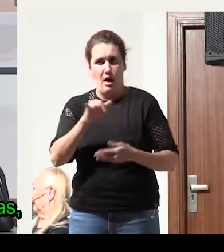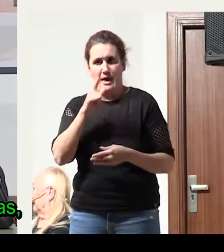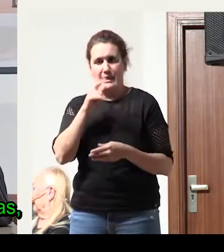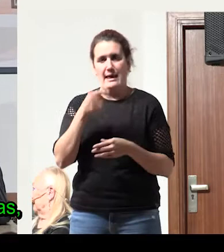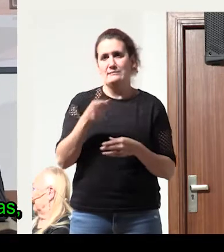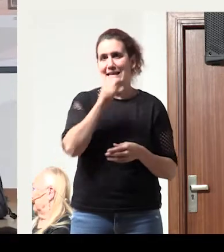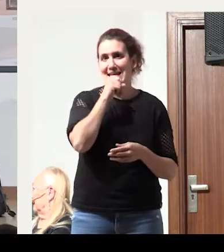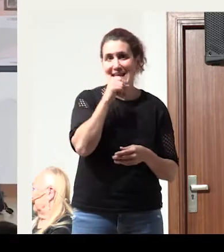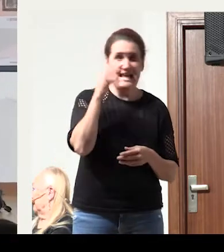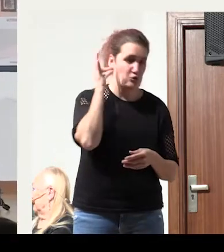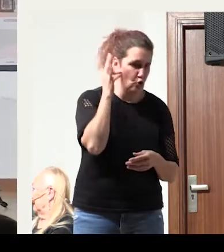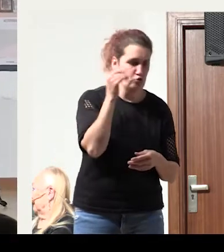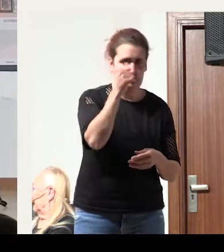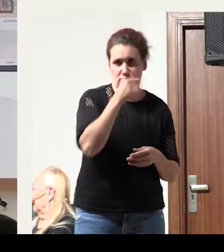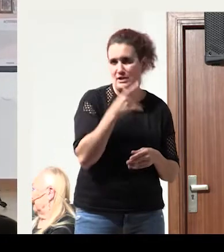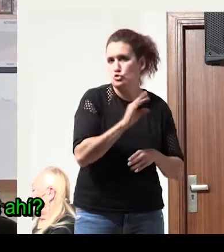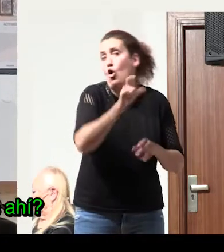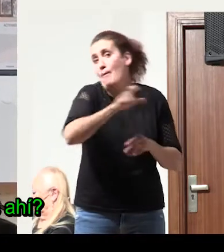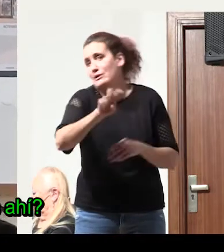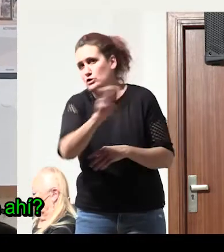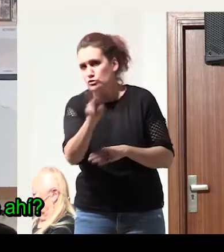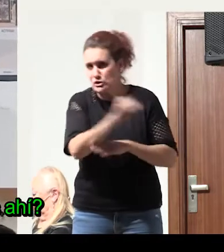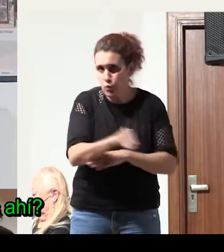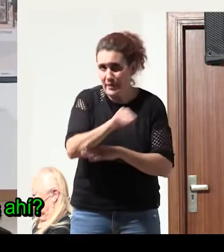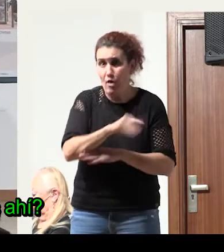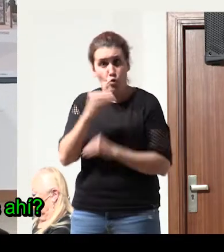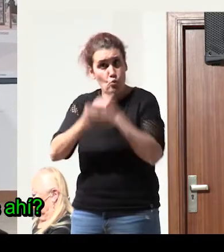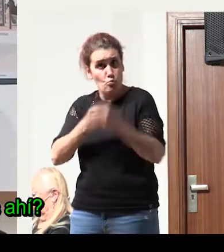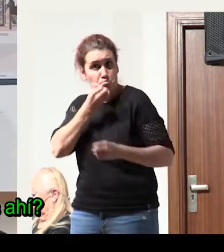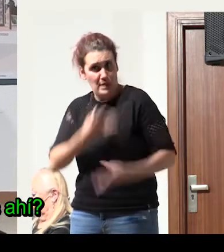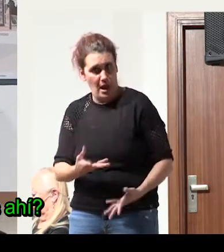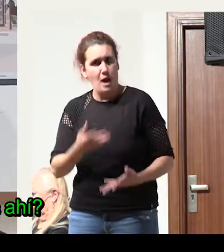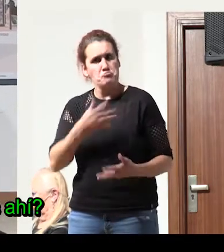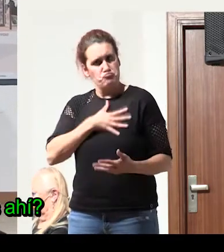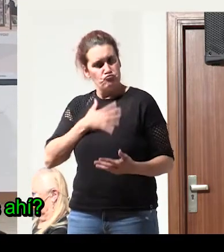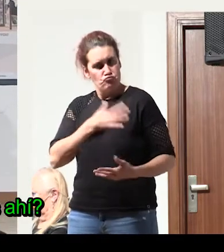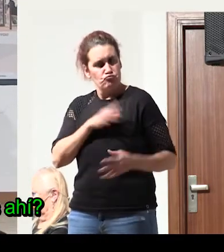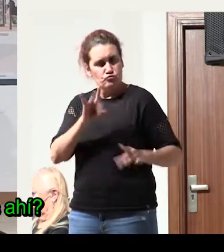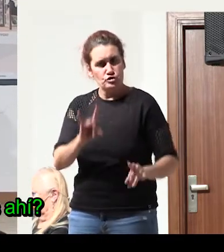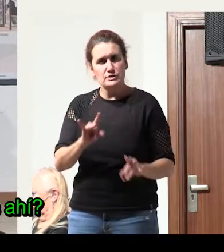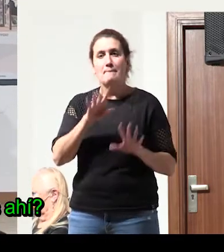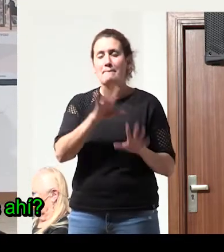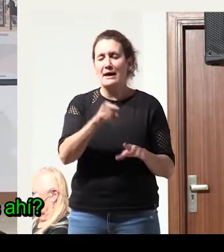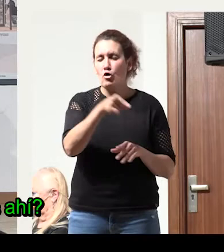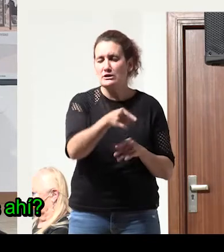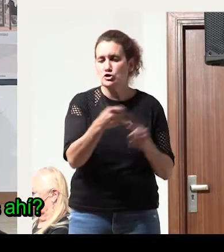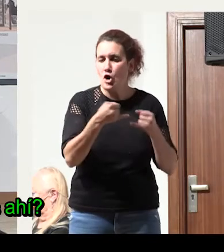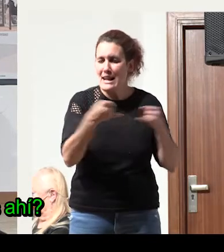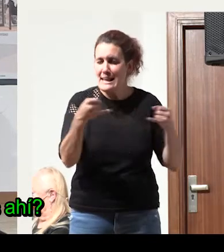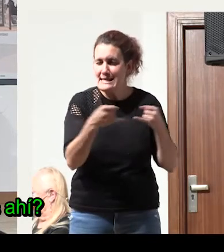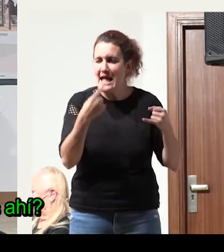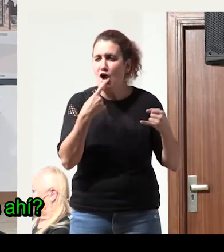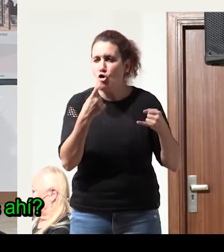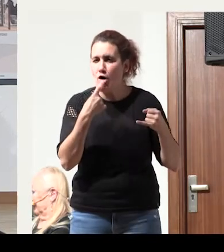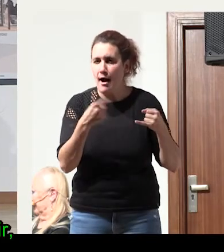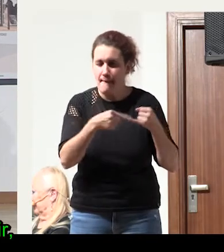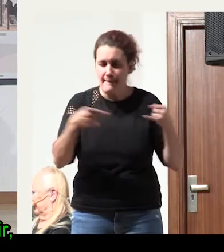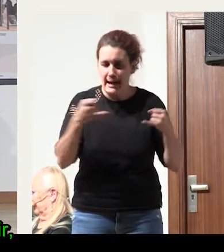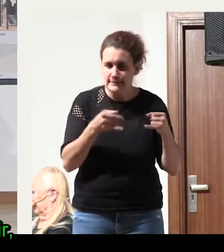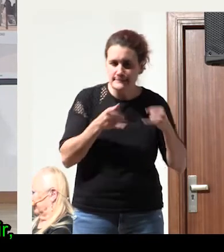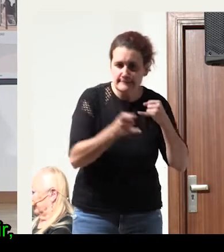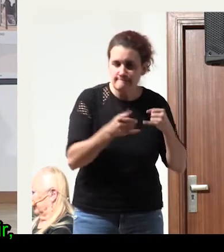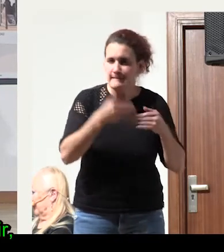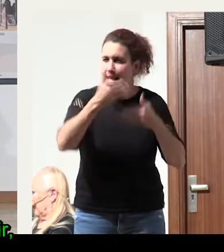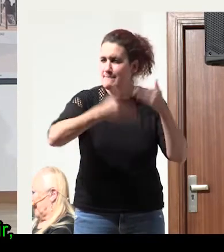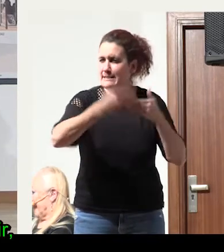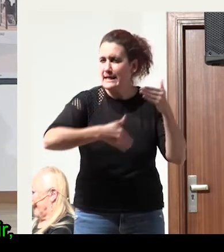otras personas, ¿no? Y lo hacen bien. Pero eso, ¿qué líneas rojas ponemos ahí? O sea, ¿cómo regulamos eso, ¿no? Y sobre eso